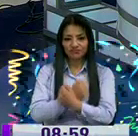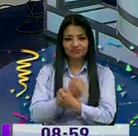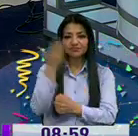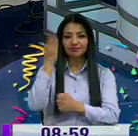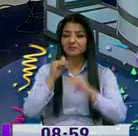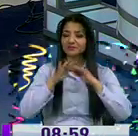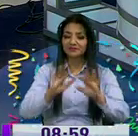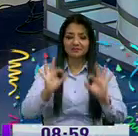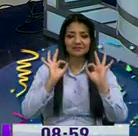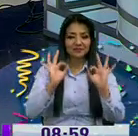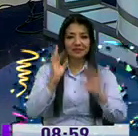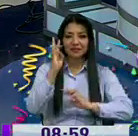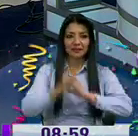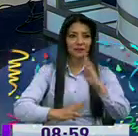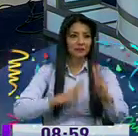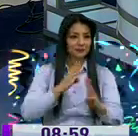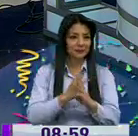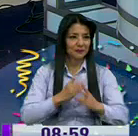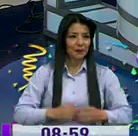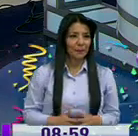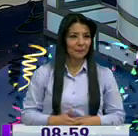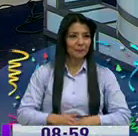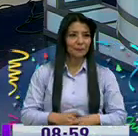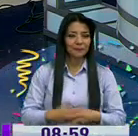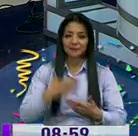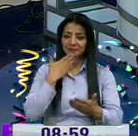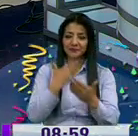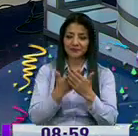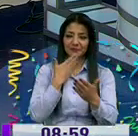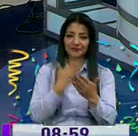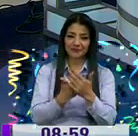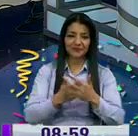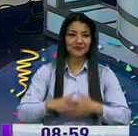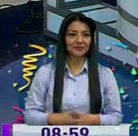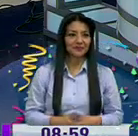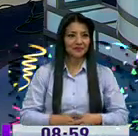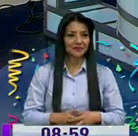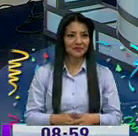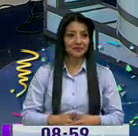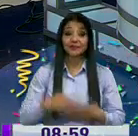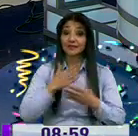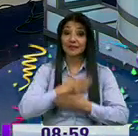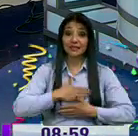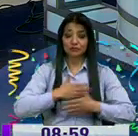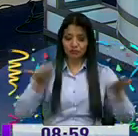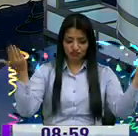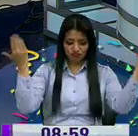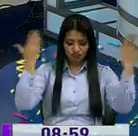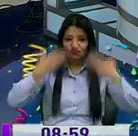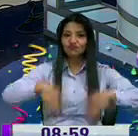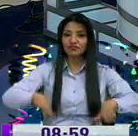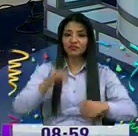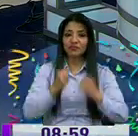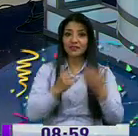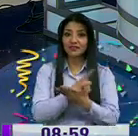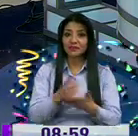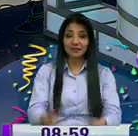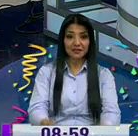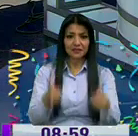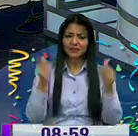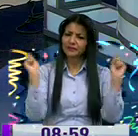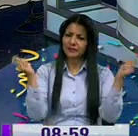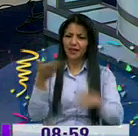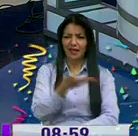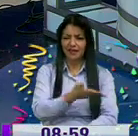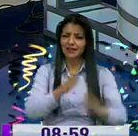mejor. Gracias, yo sé que lo deseo mucho cariño. Gracias, de verdad. Nos vamos, usted disfrute, nos vamos, usted disfrute este fin de semana. Déjenle, por favor, en